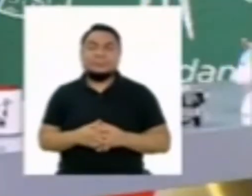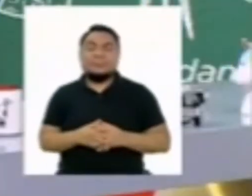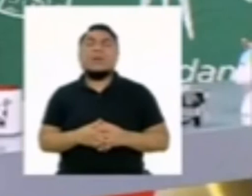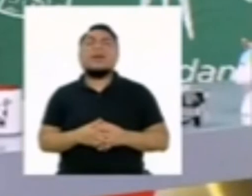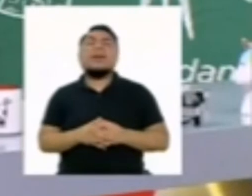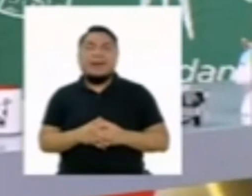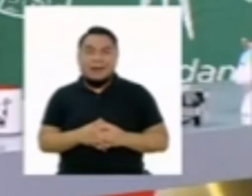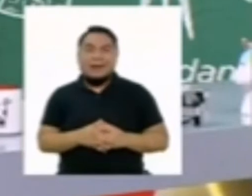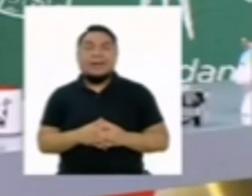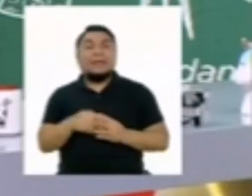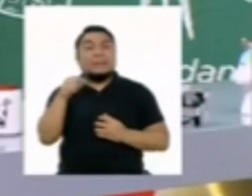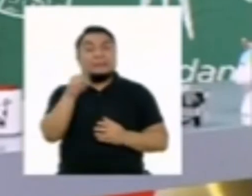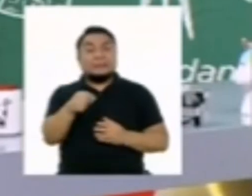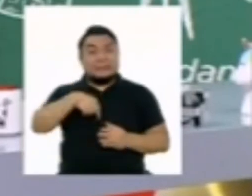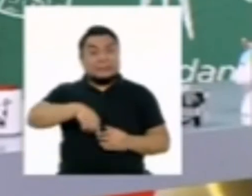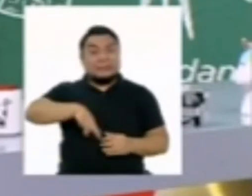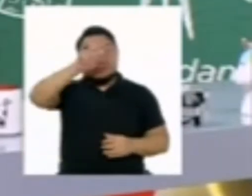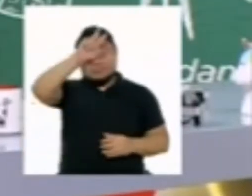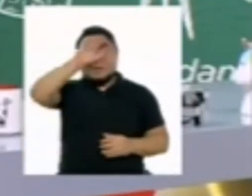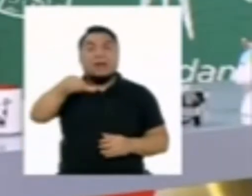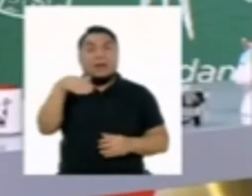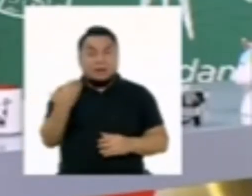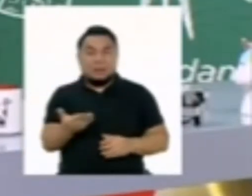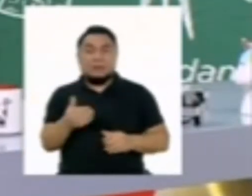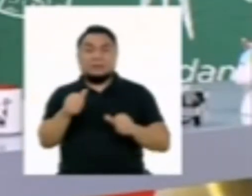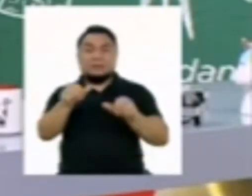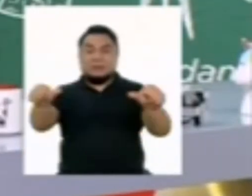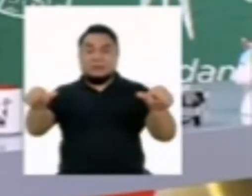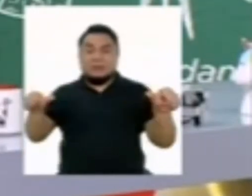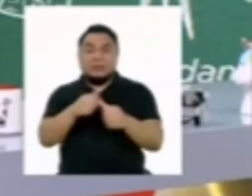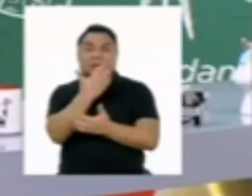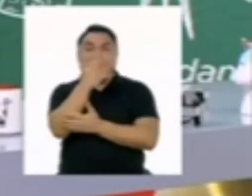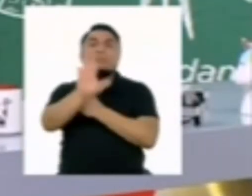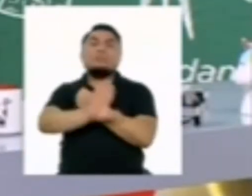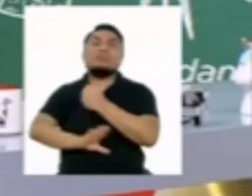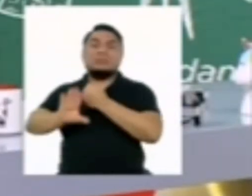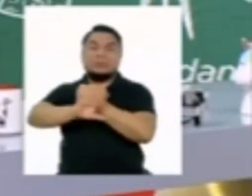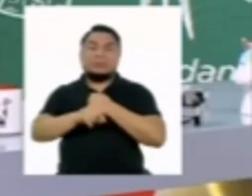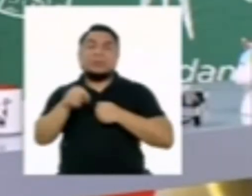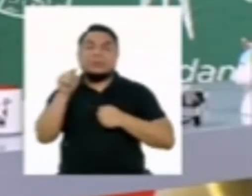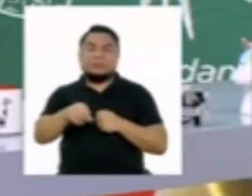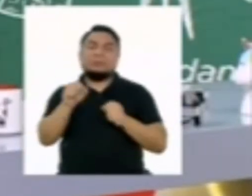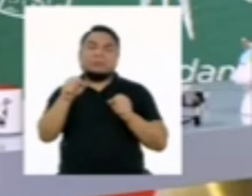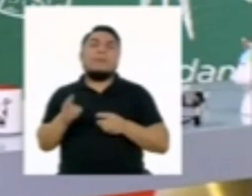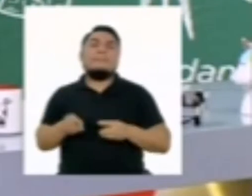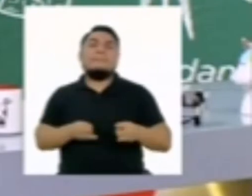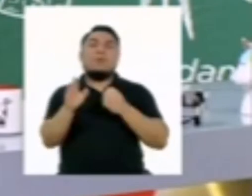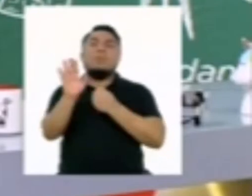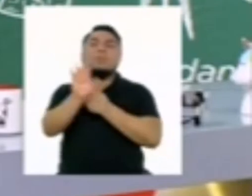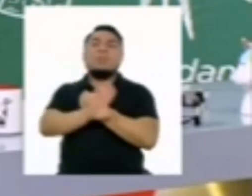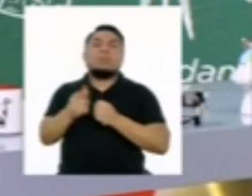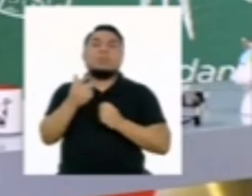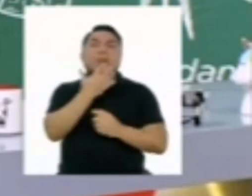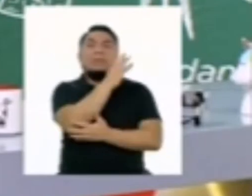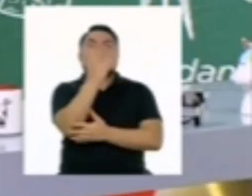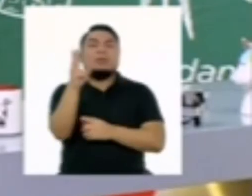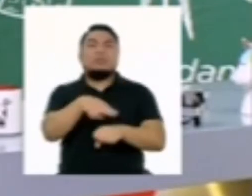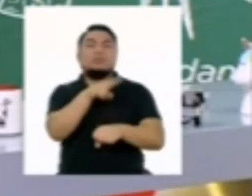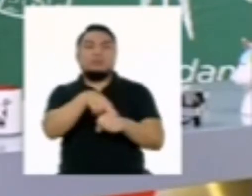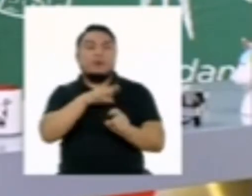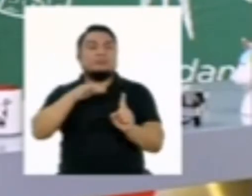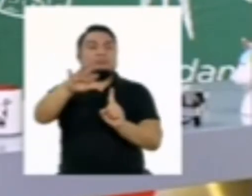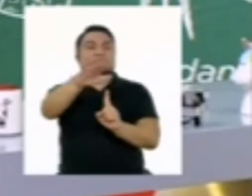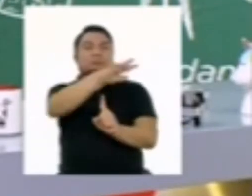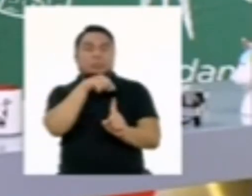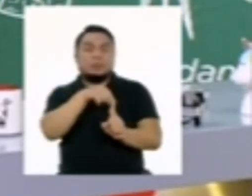En otras palabras, en nuestro país existen áreas naturales protegidas y esa es una forma de resguardar lo natural.